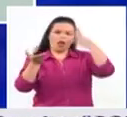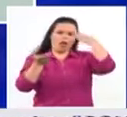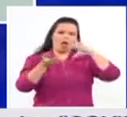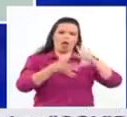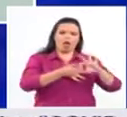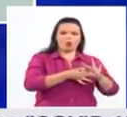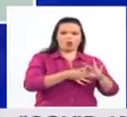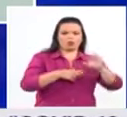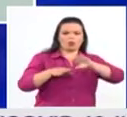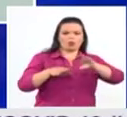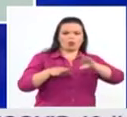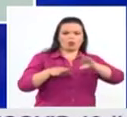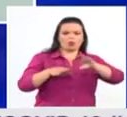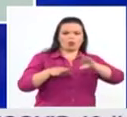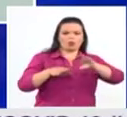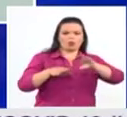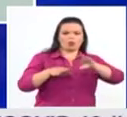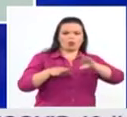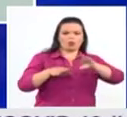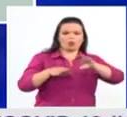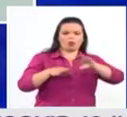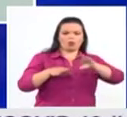la población